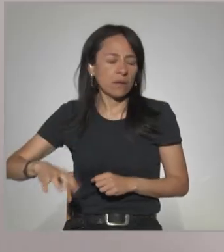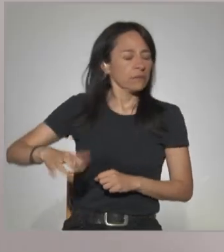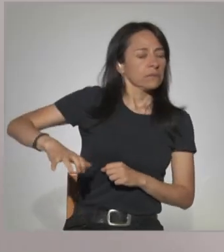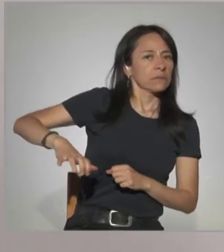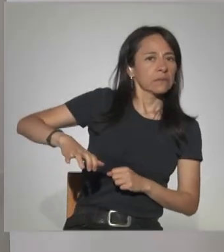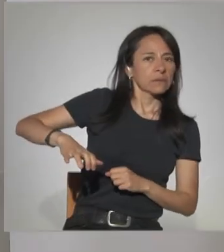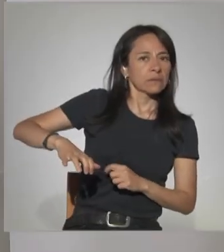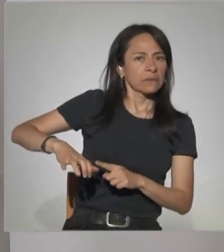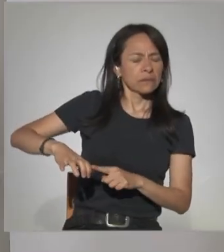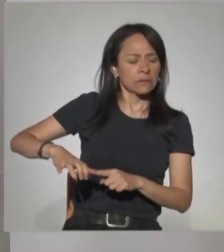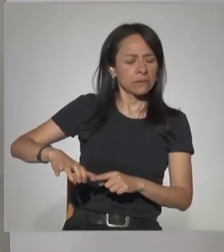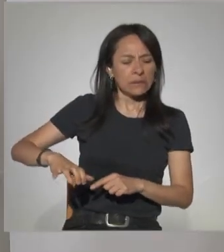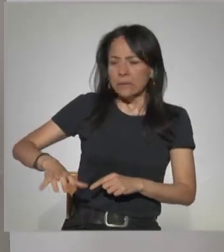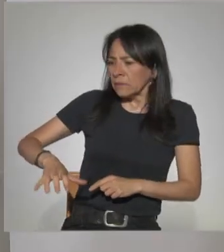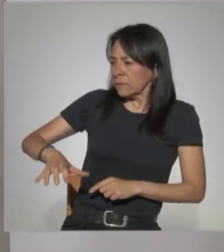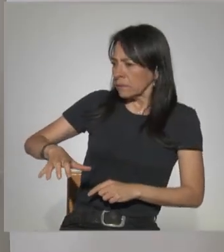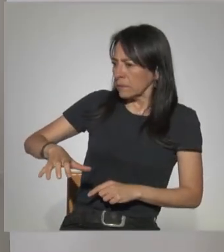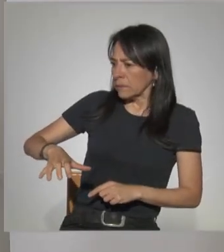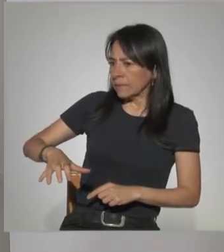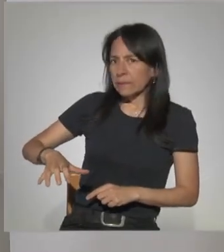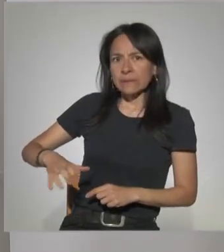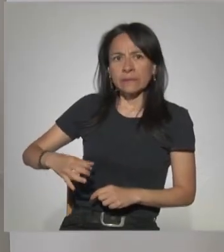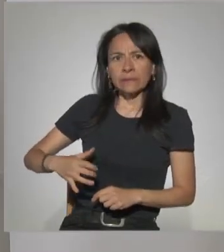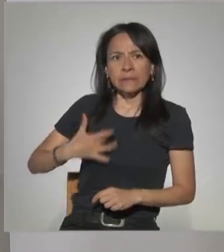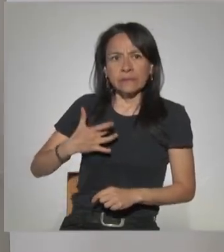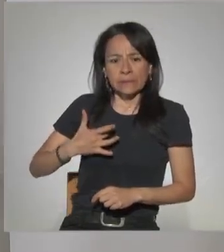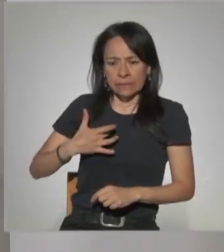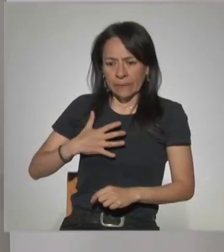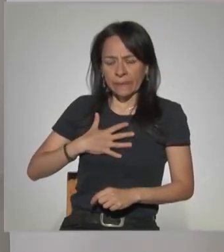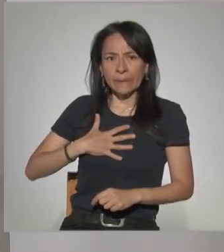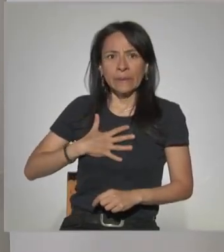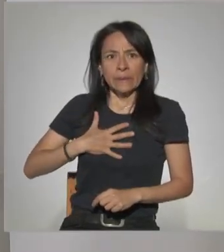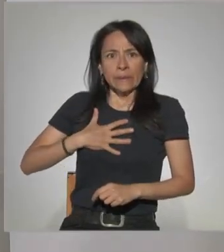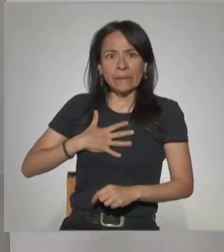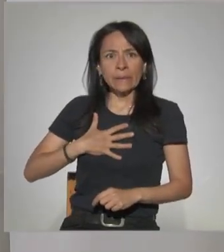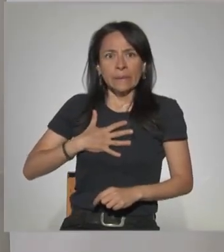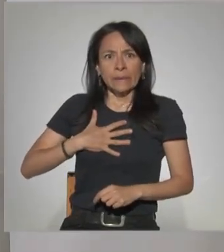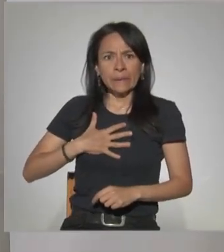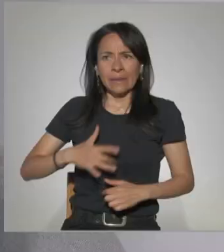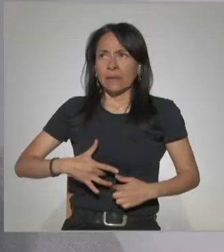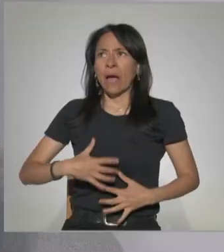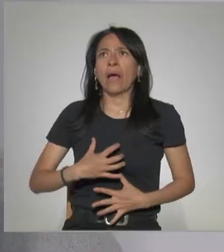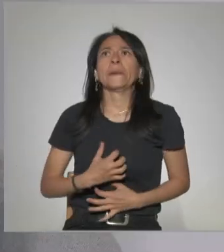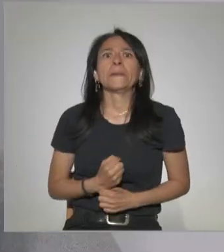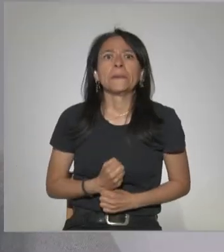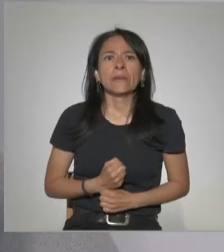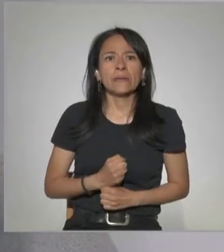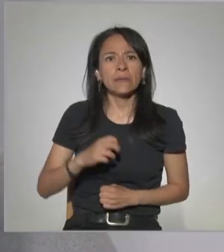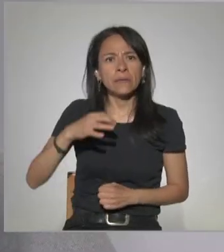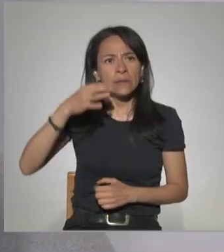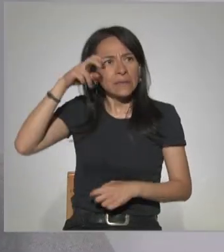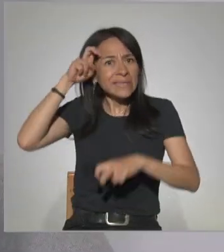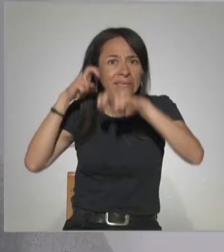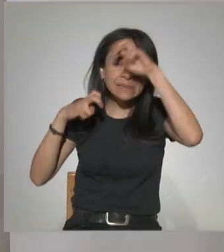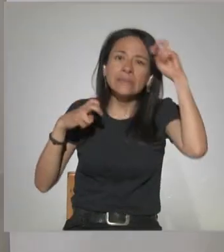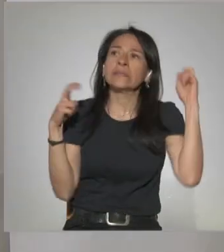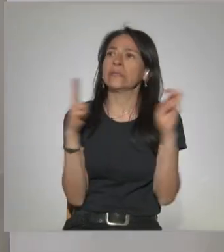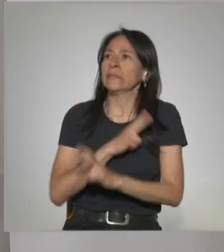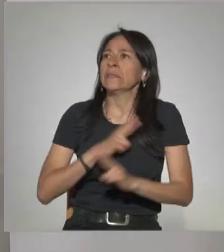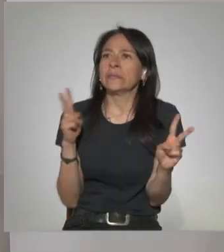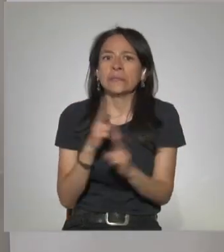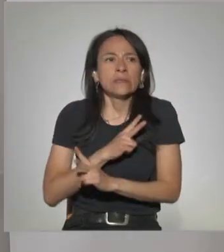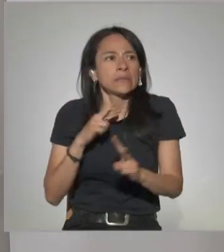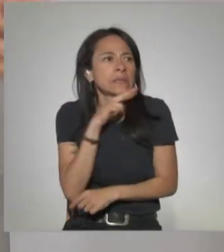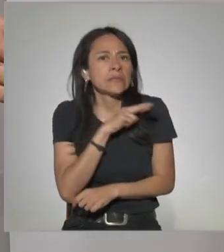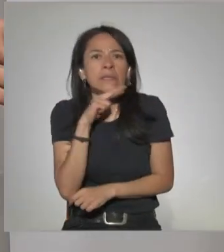estrés lo sientes, ¿no? Sientes el subidón, aumenta la temperatura, sientes el hueco en el estómago, comienzas a sudar, hiperventilar. Es decir, todo esto